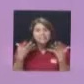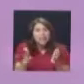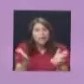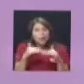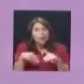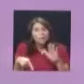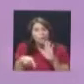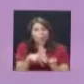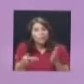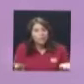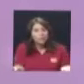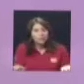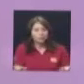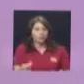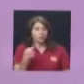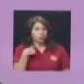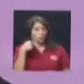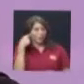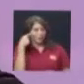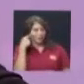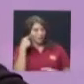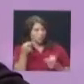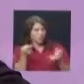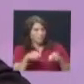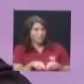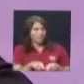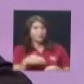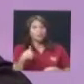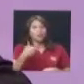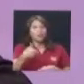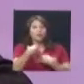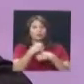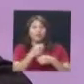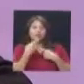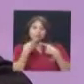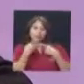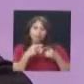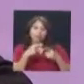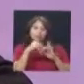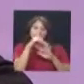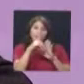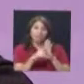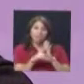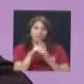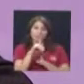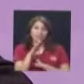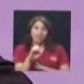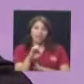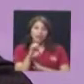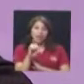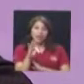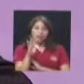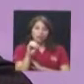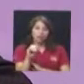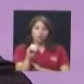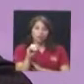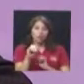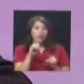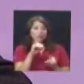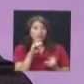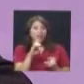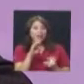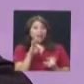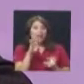una yo pienso que pasa lo siguiente cuando es un decreto un decreto puede ser modificado por el gobierno siguiente